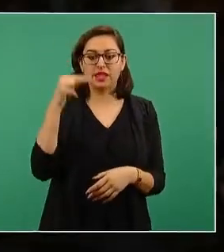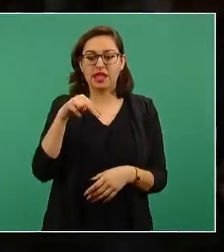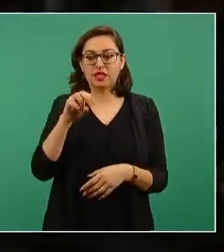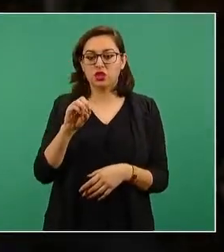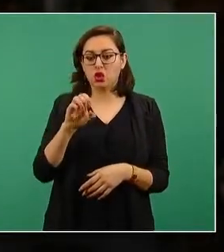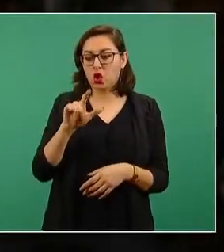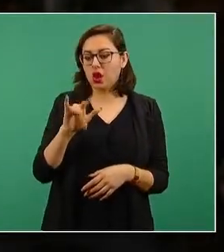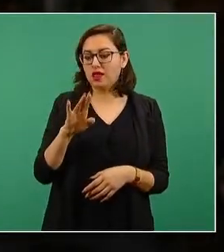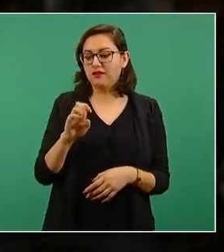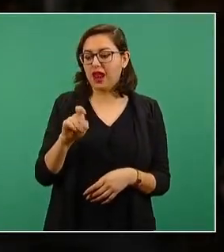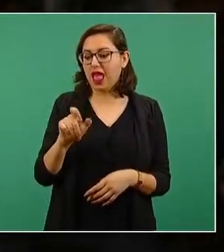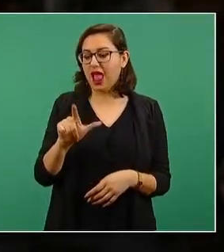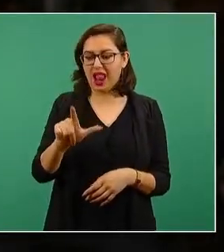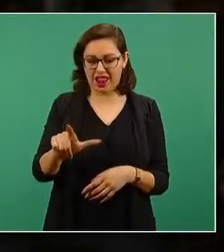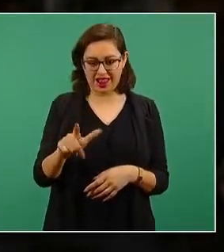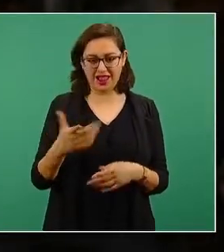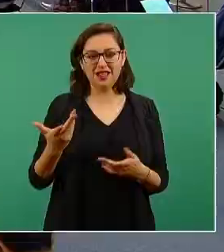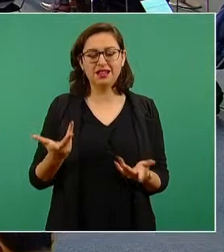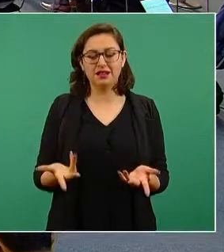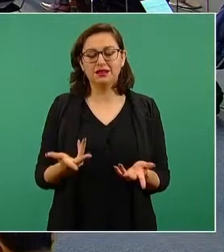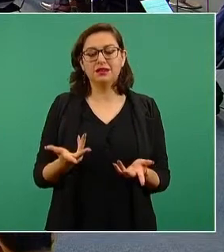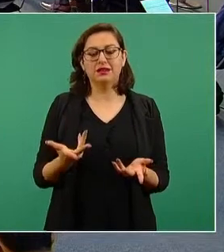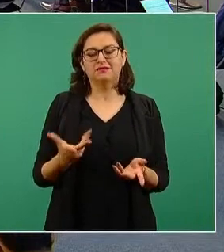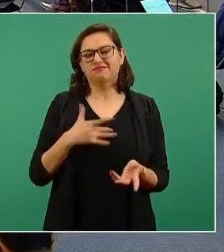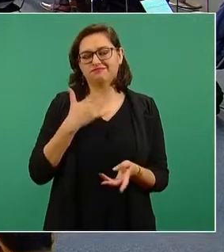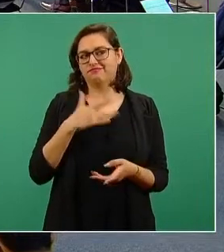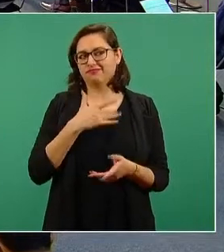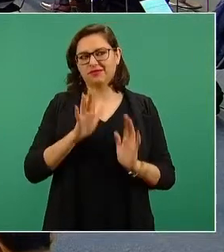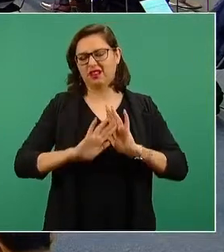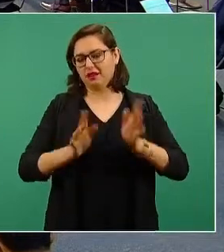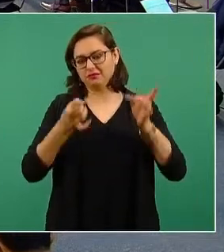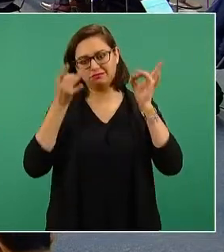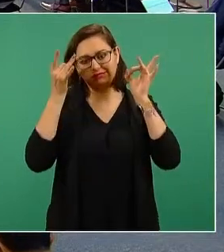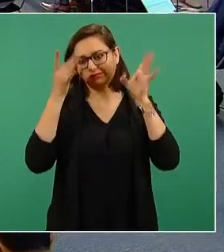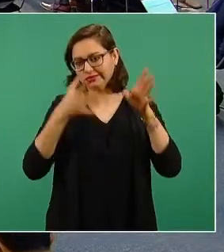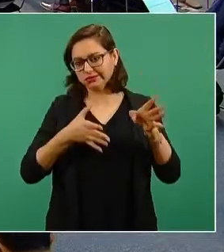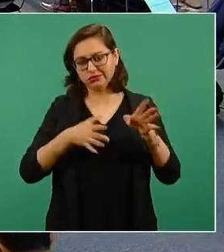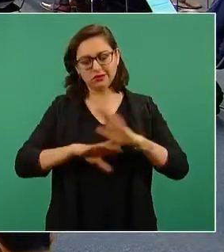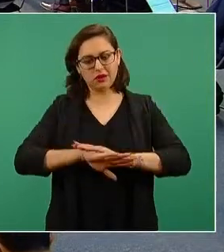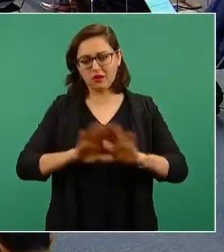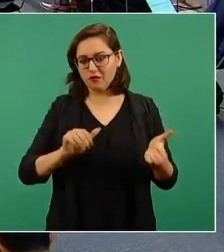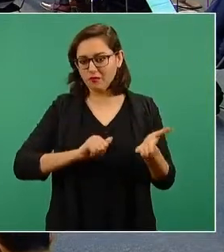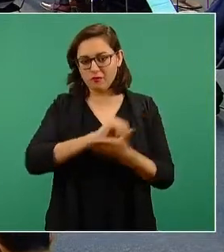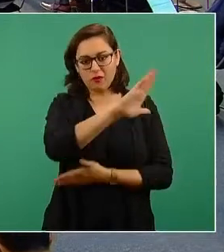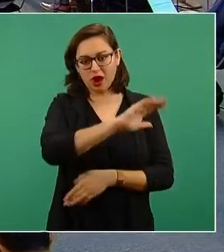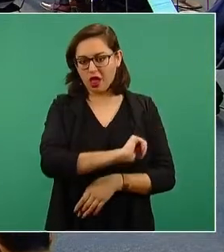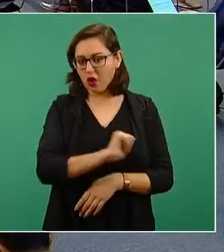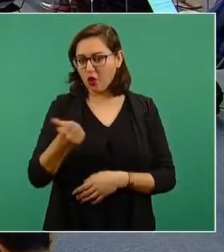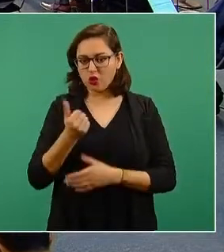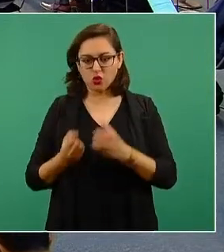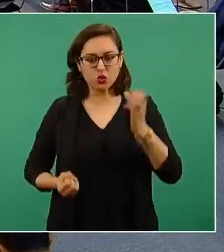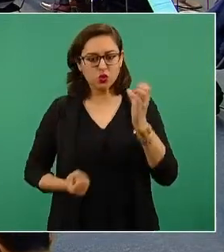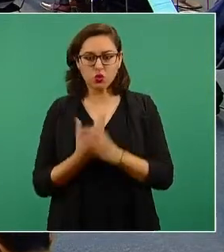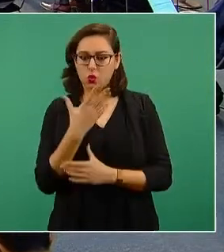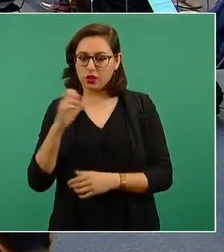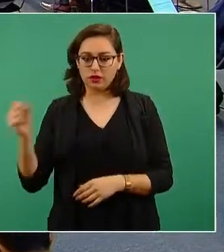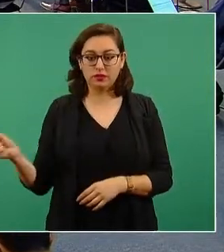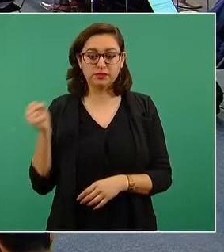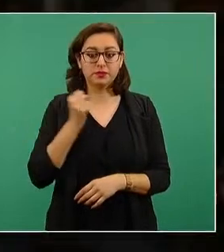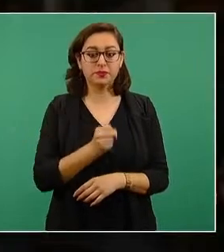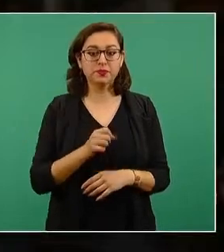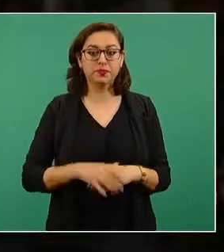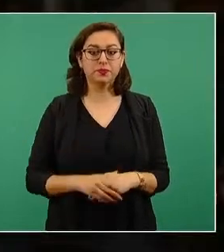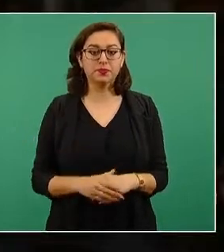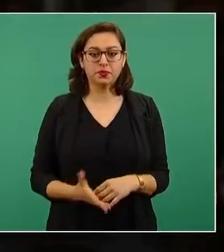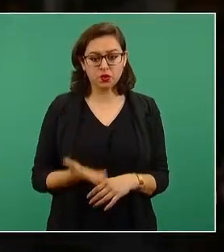neoliberales, ¿no? Las calificaron ellos así. Entonces, bueno, ellos lo que piden es que ¿qué posibilidades habría de que ellos, usted los